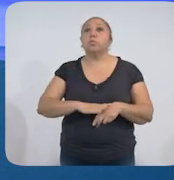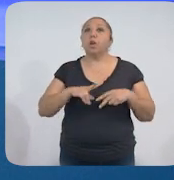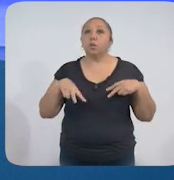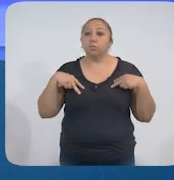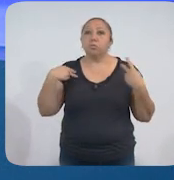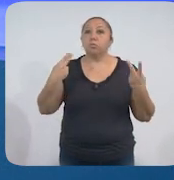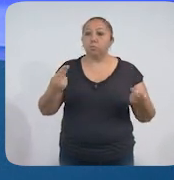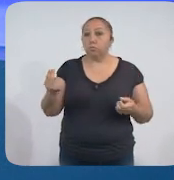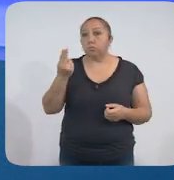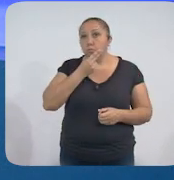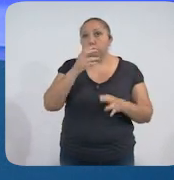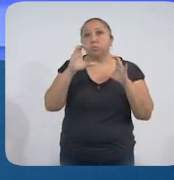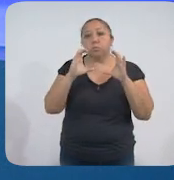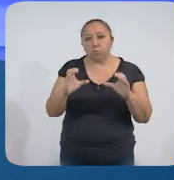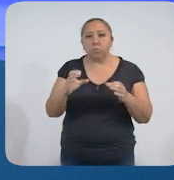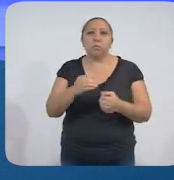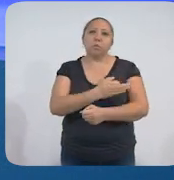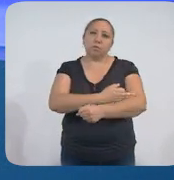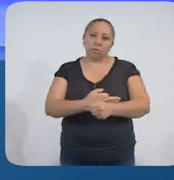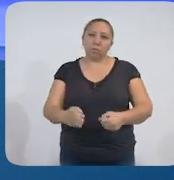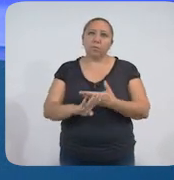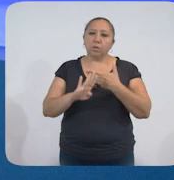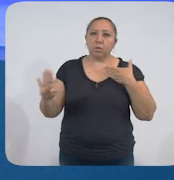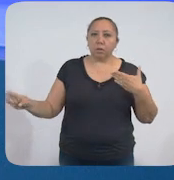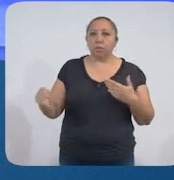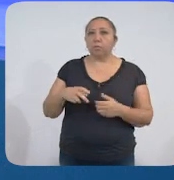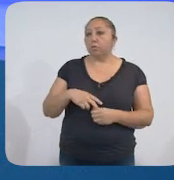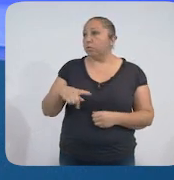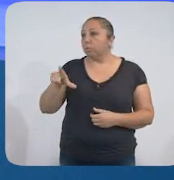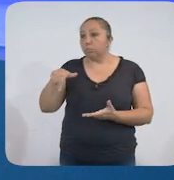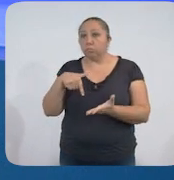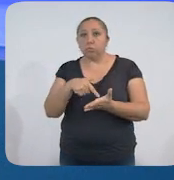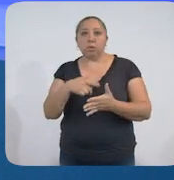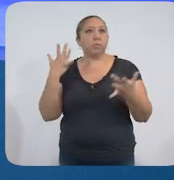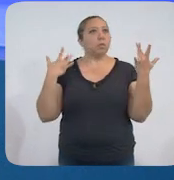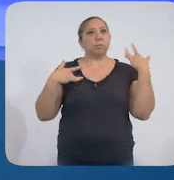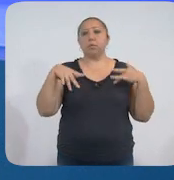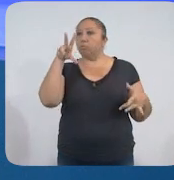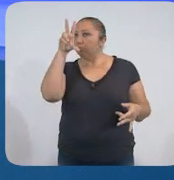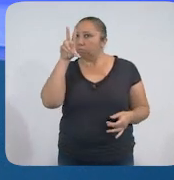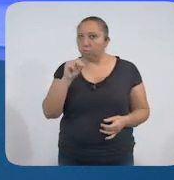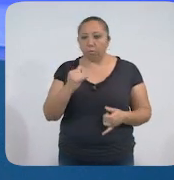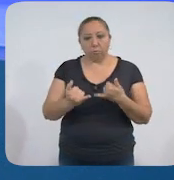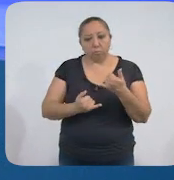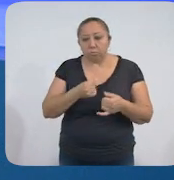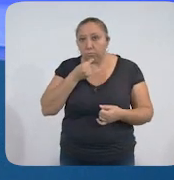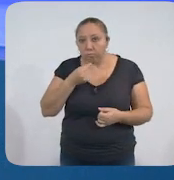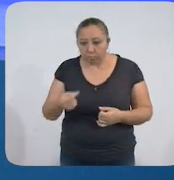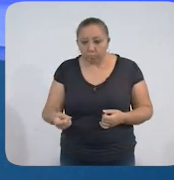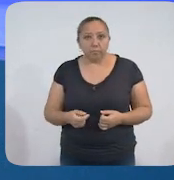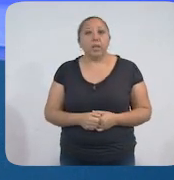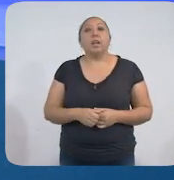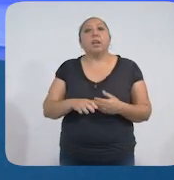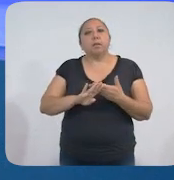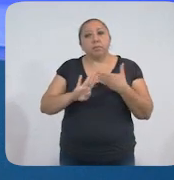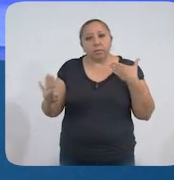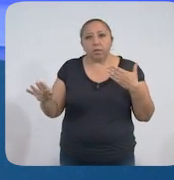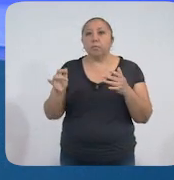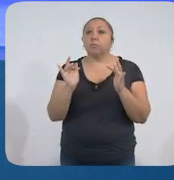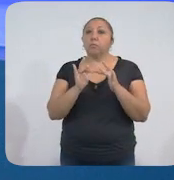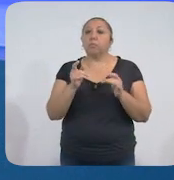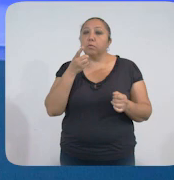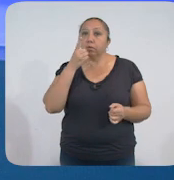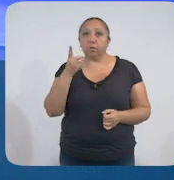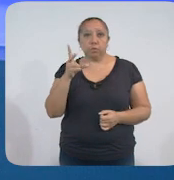vulnerables. Protejamos a nuestras familias y evitemos salir a espacios públicos para pasear o jugar con niños pequeños. Y evitemos el contacto